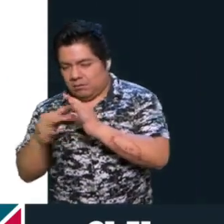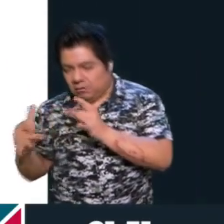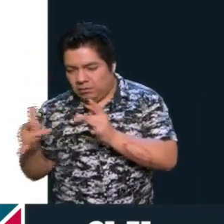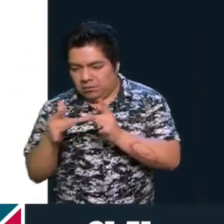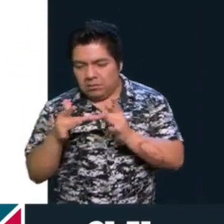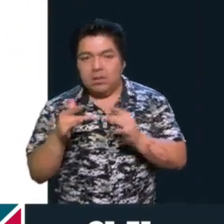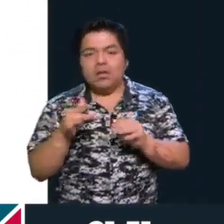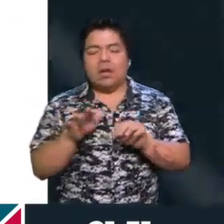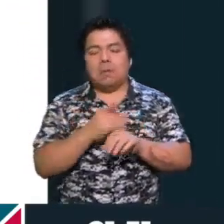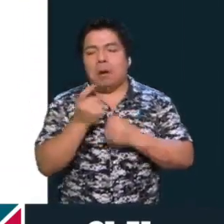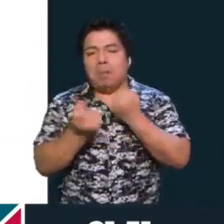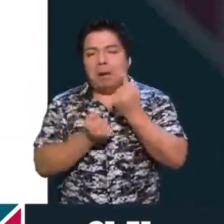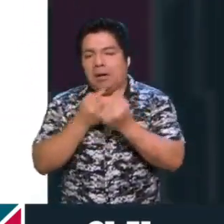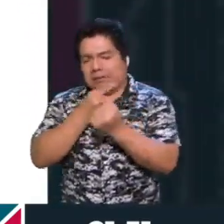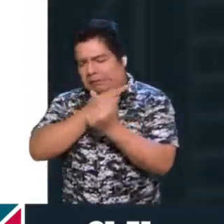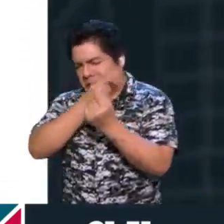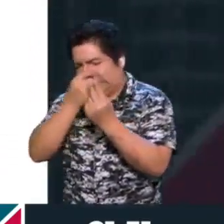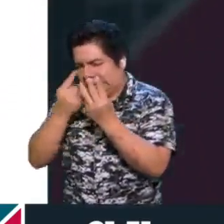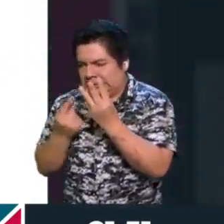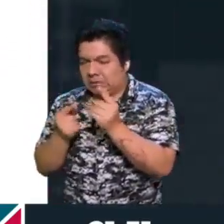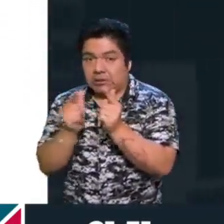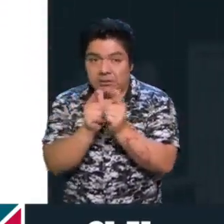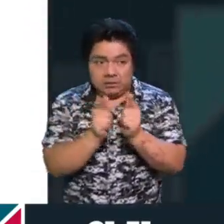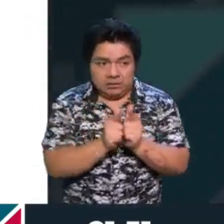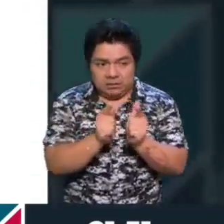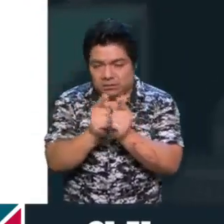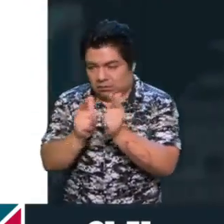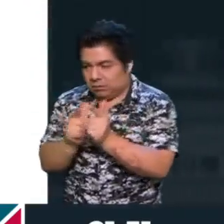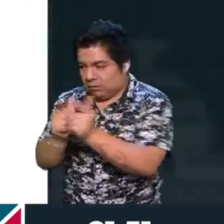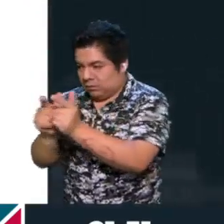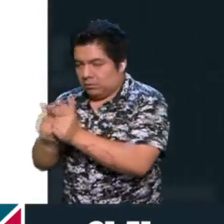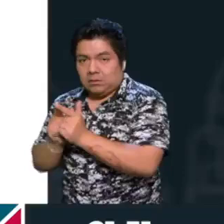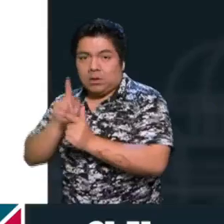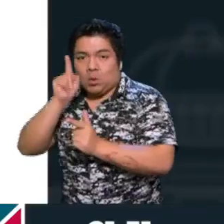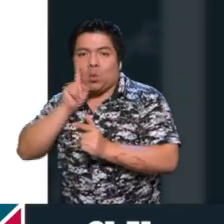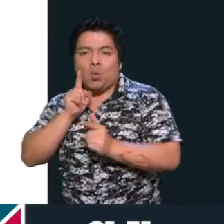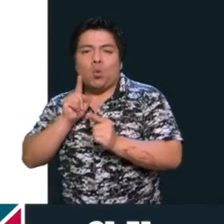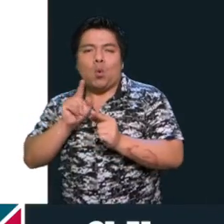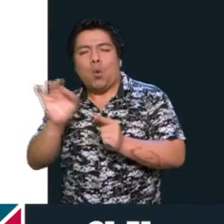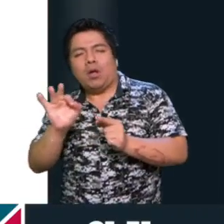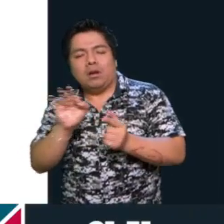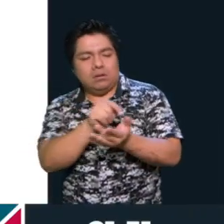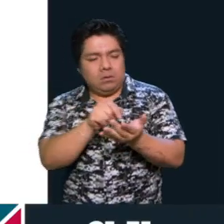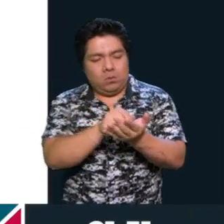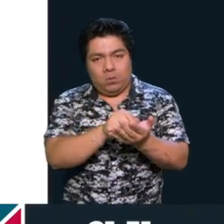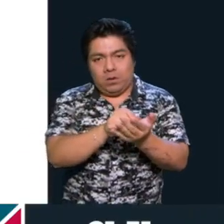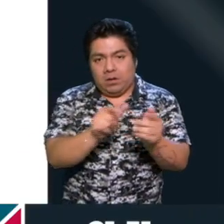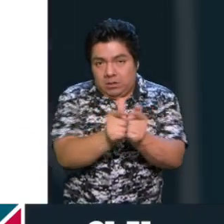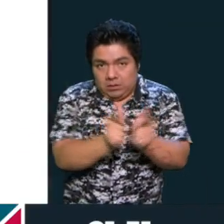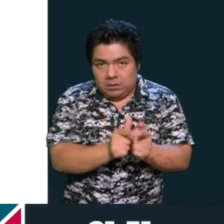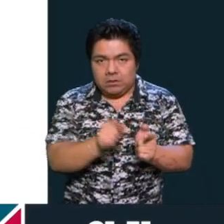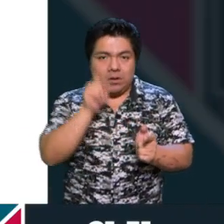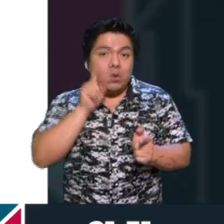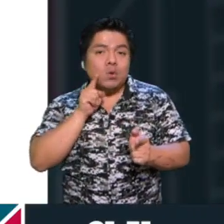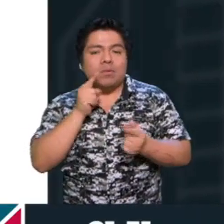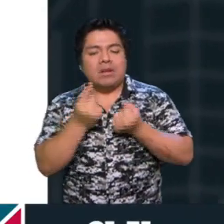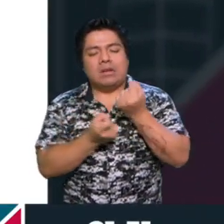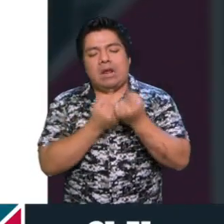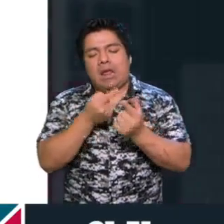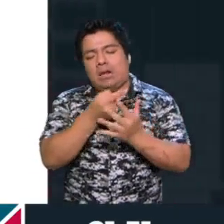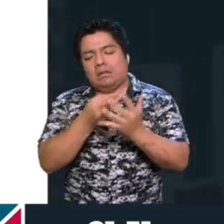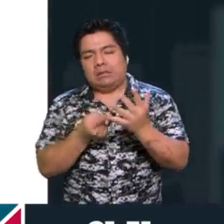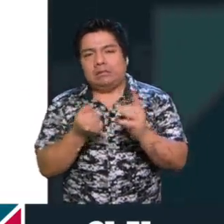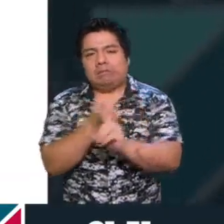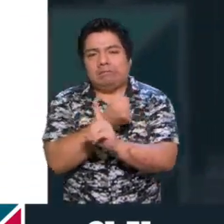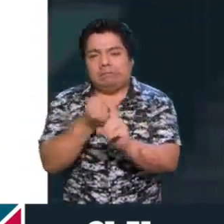de cómo hay diferentes grupos de mujeres o espacios de mujeres en donde son afectadas